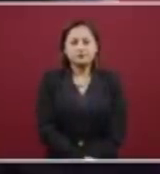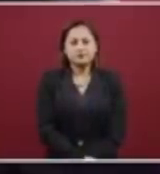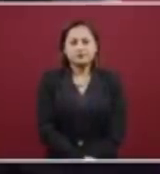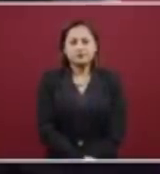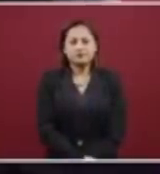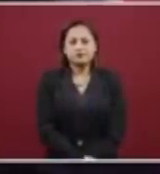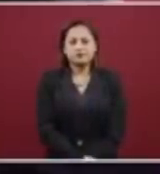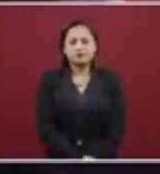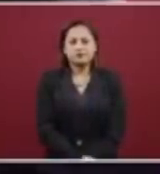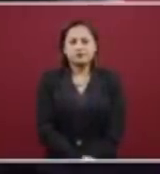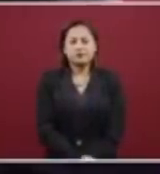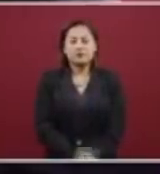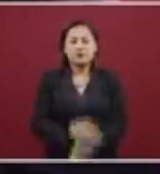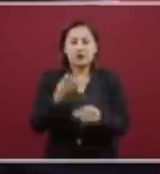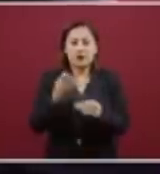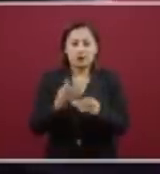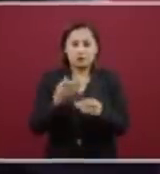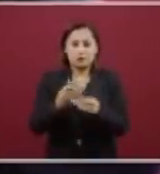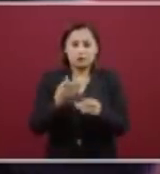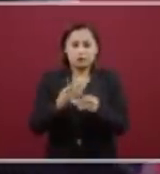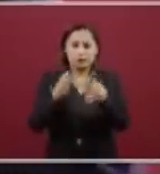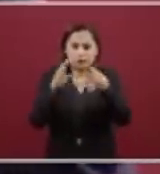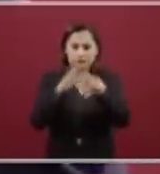e iniciar los trabajos